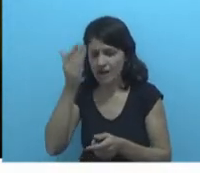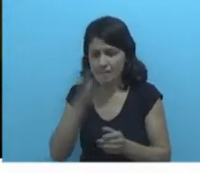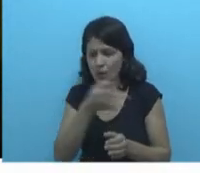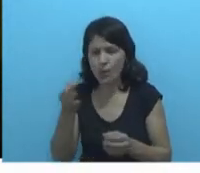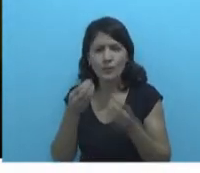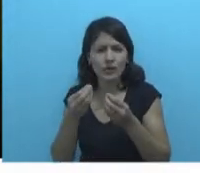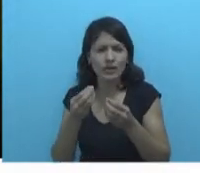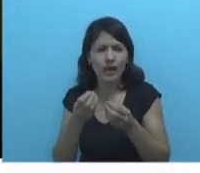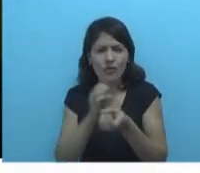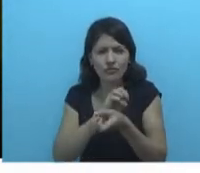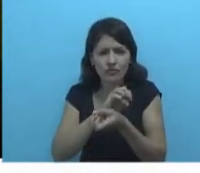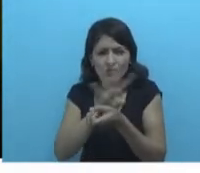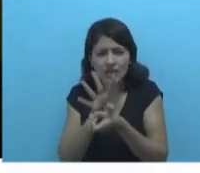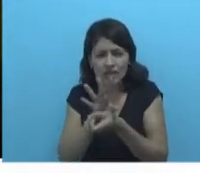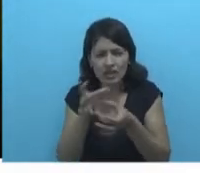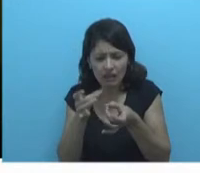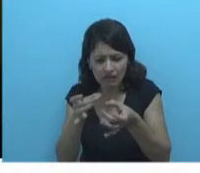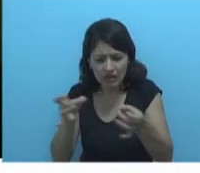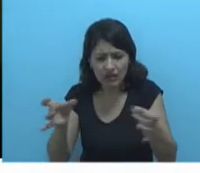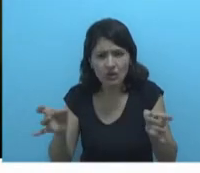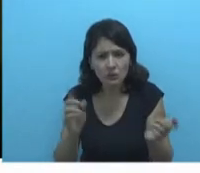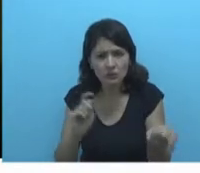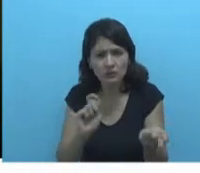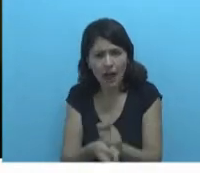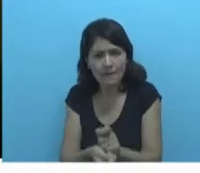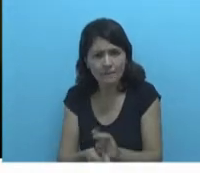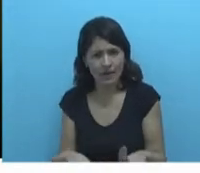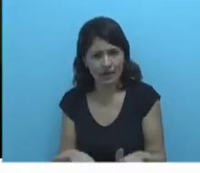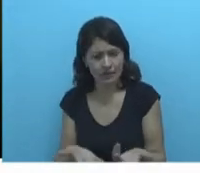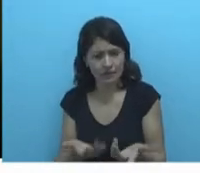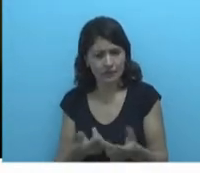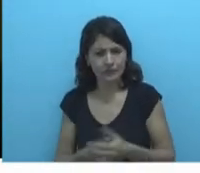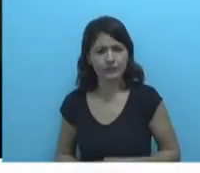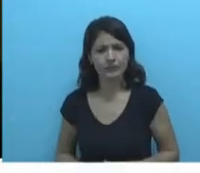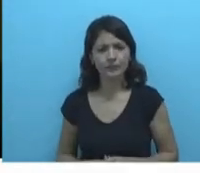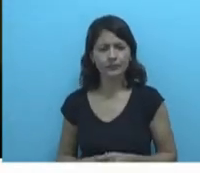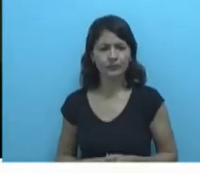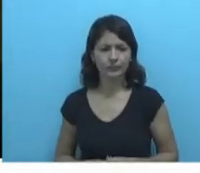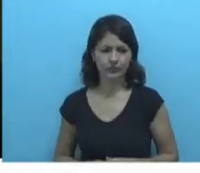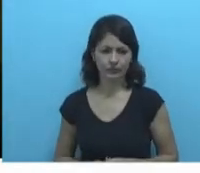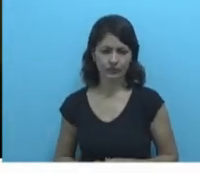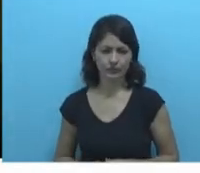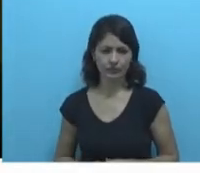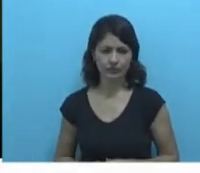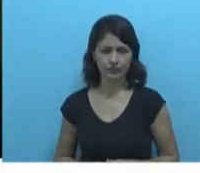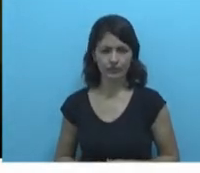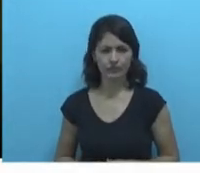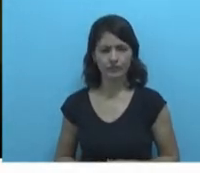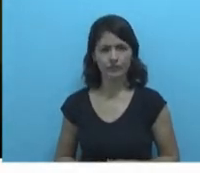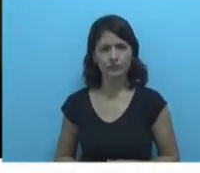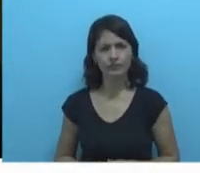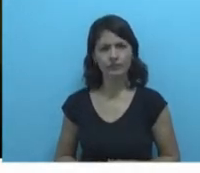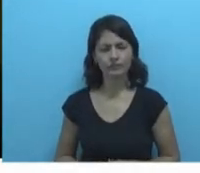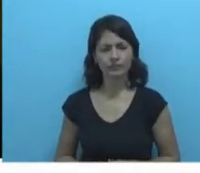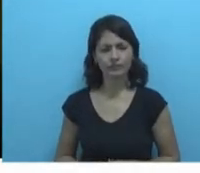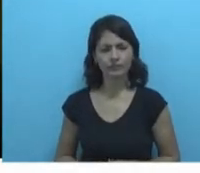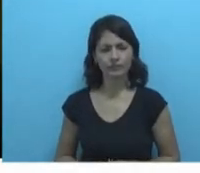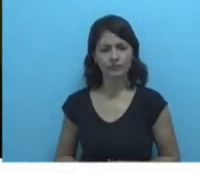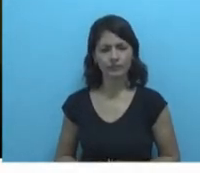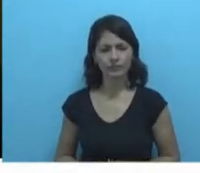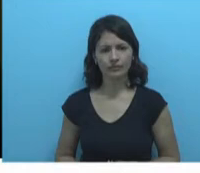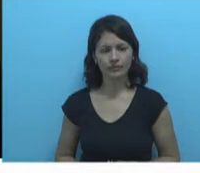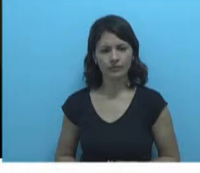Esto me parece fundamental porque no casualmente estas variantes que se difunden muy fácilmente y que